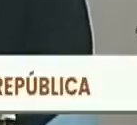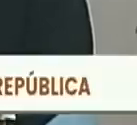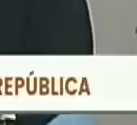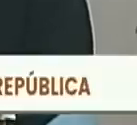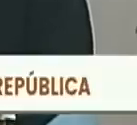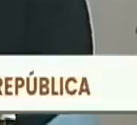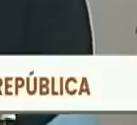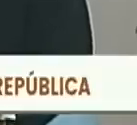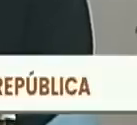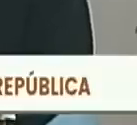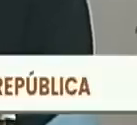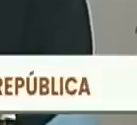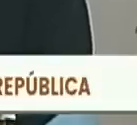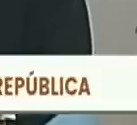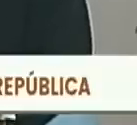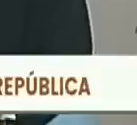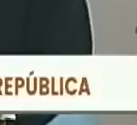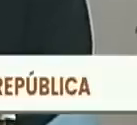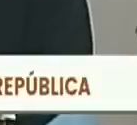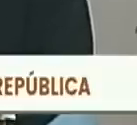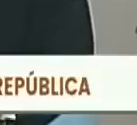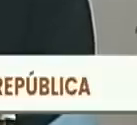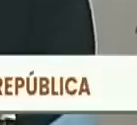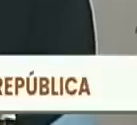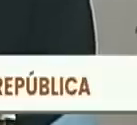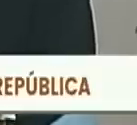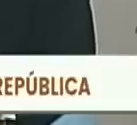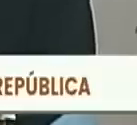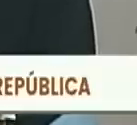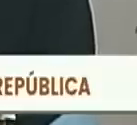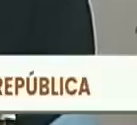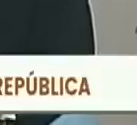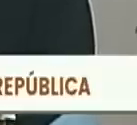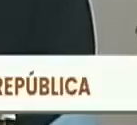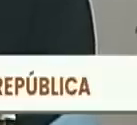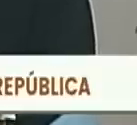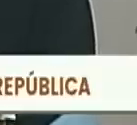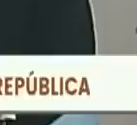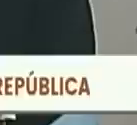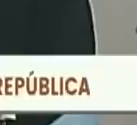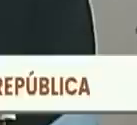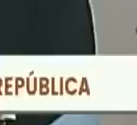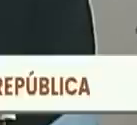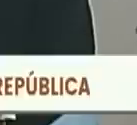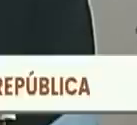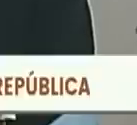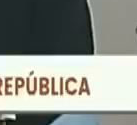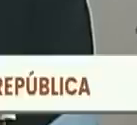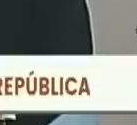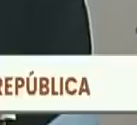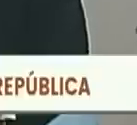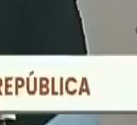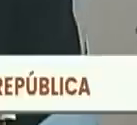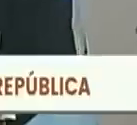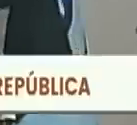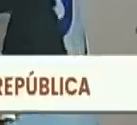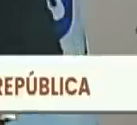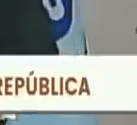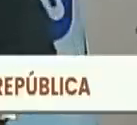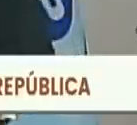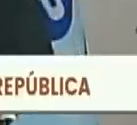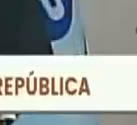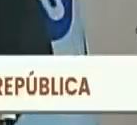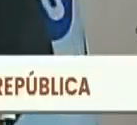262 personas procesadas por estos delitos vinculados a la corrupción dentro de la industria